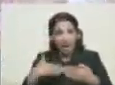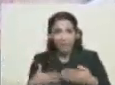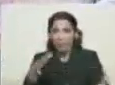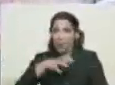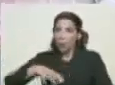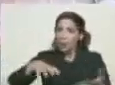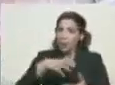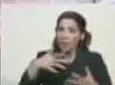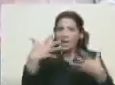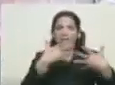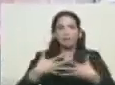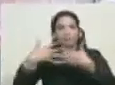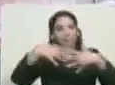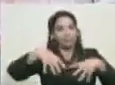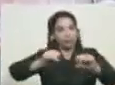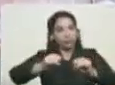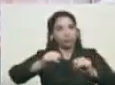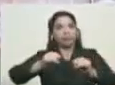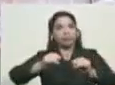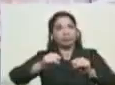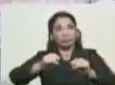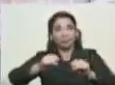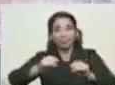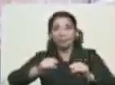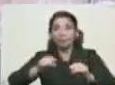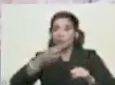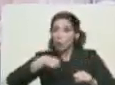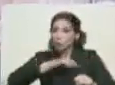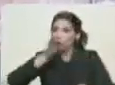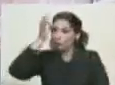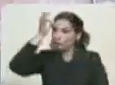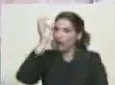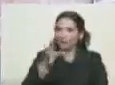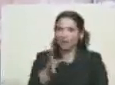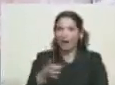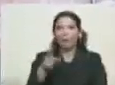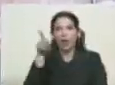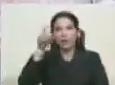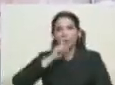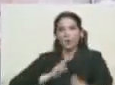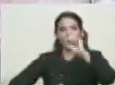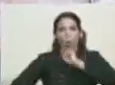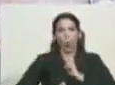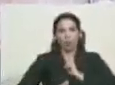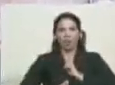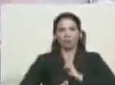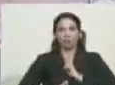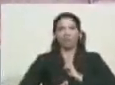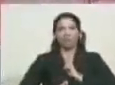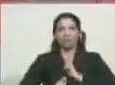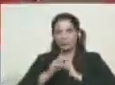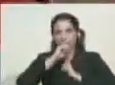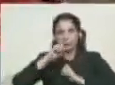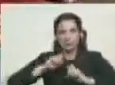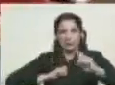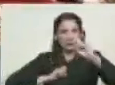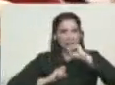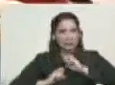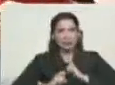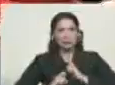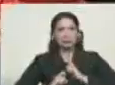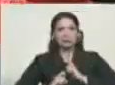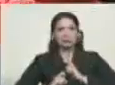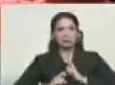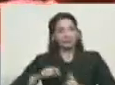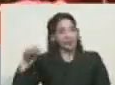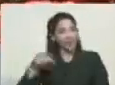imperialismo norteamericano. Les fastidiamos. Nos odian. Nos odian. Pero aquí